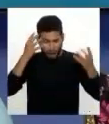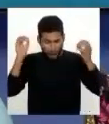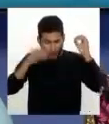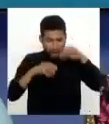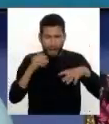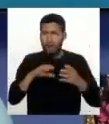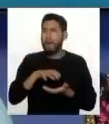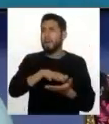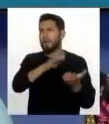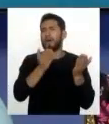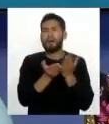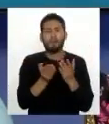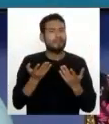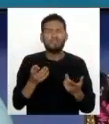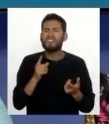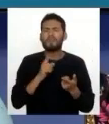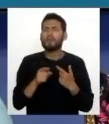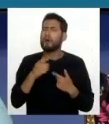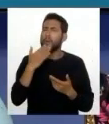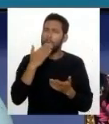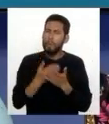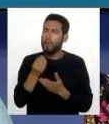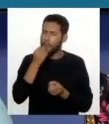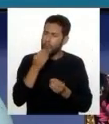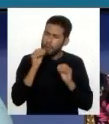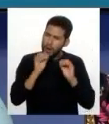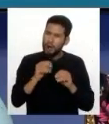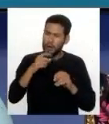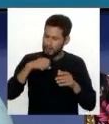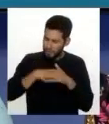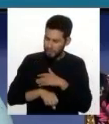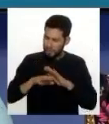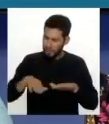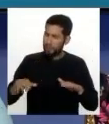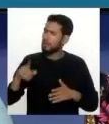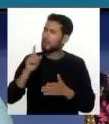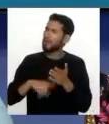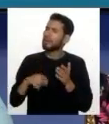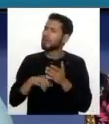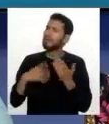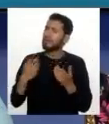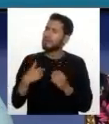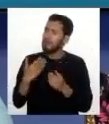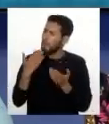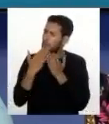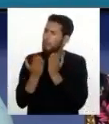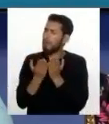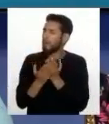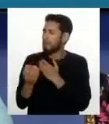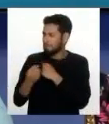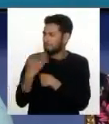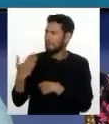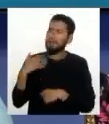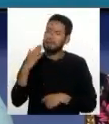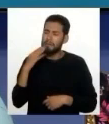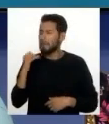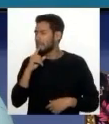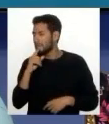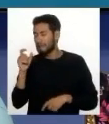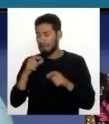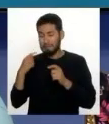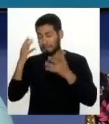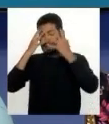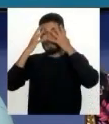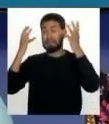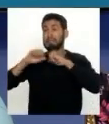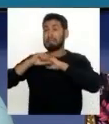mandar que sean nutritivas, que los chicos estén siendo bien alimentados en la escuela? ¿Qué recomendaciones nos das, por favor, a las madres y padres que nos